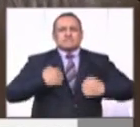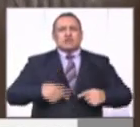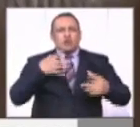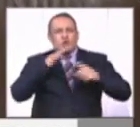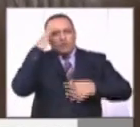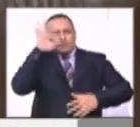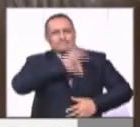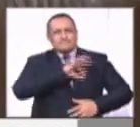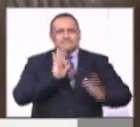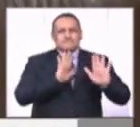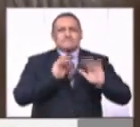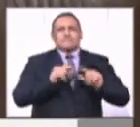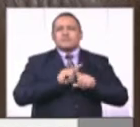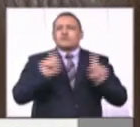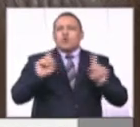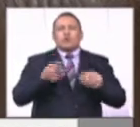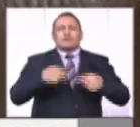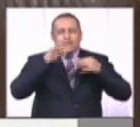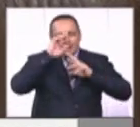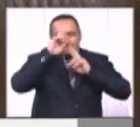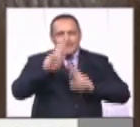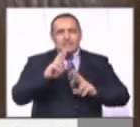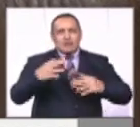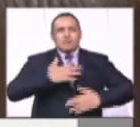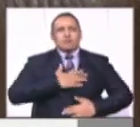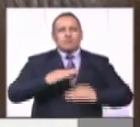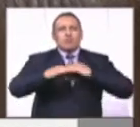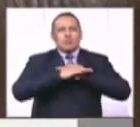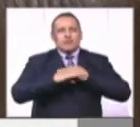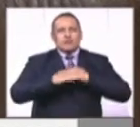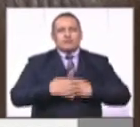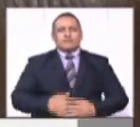de venganzas se trata de hacer respetar nuestra